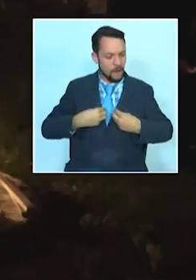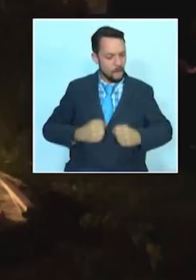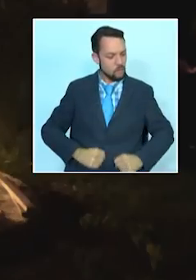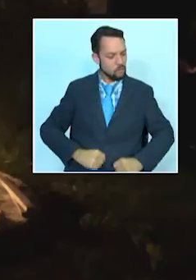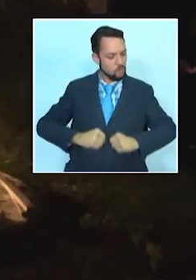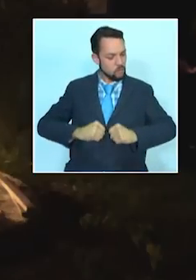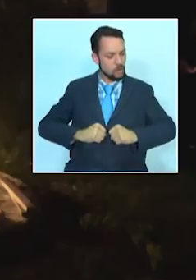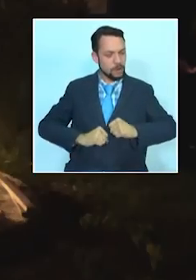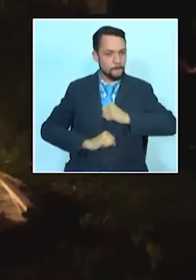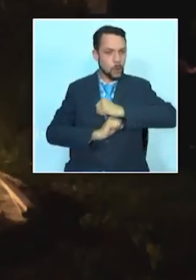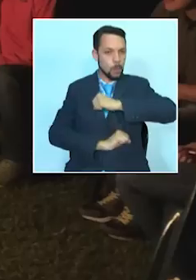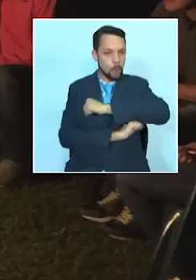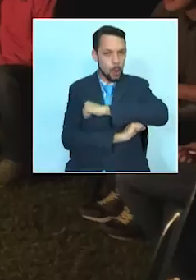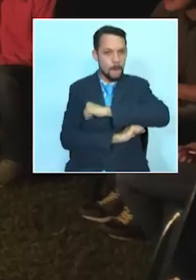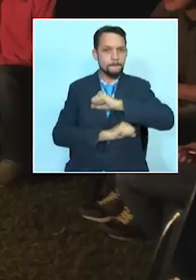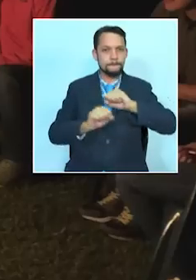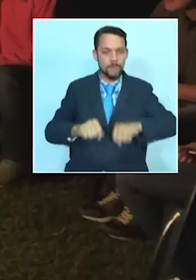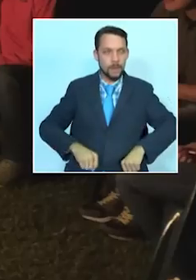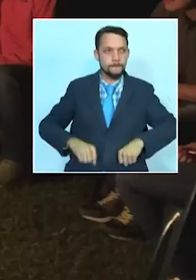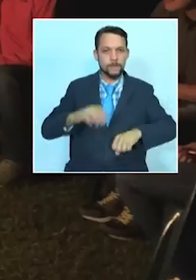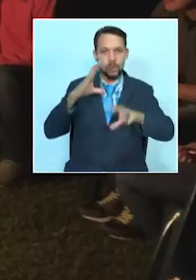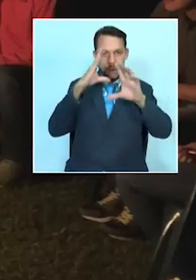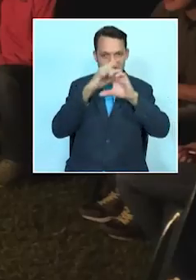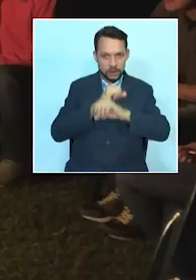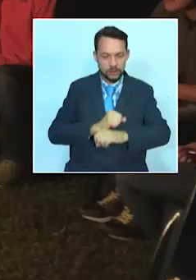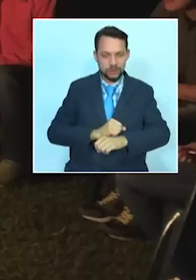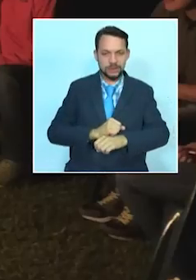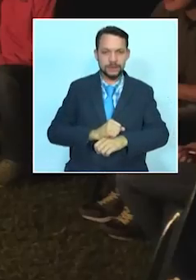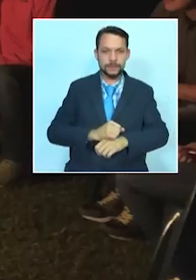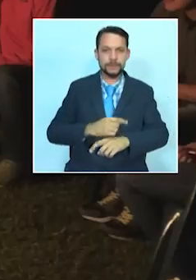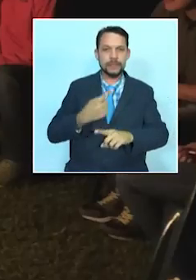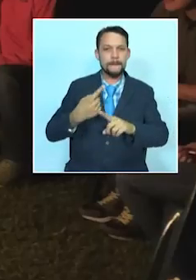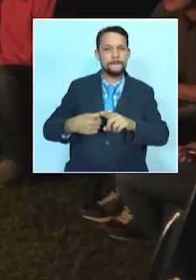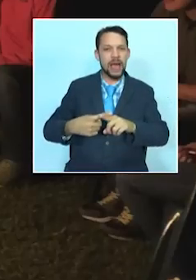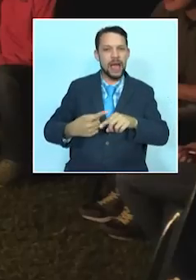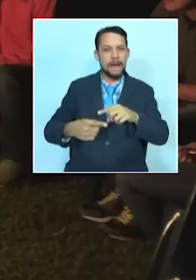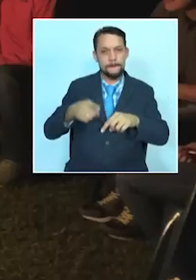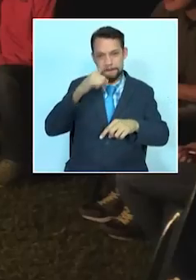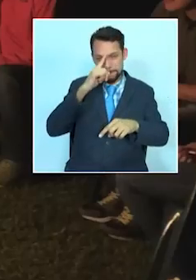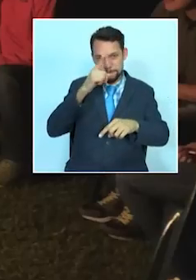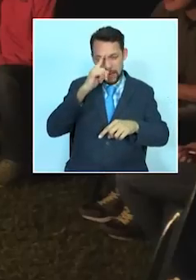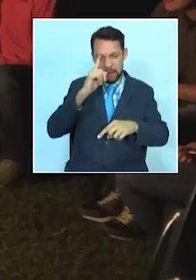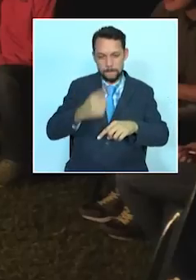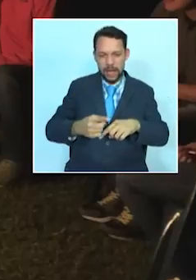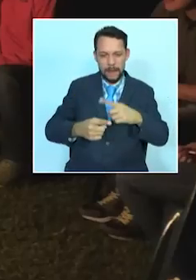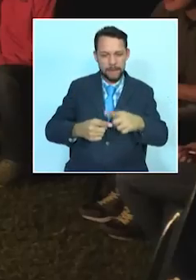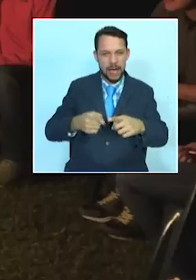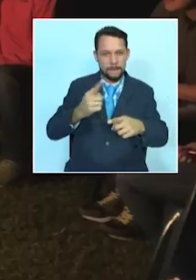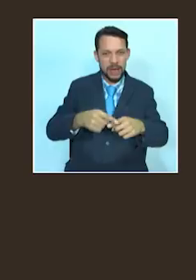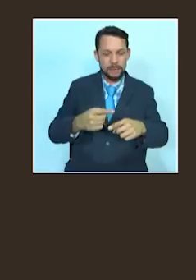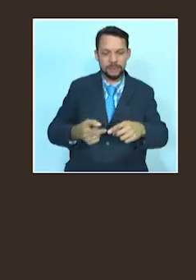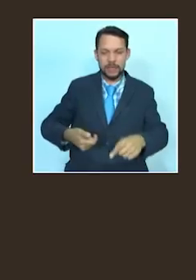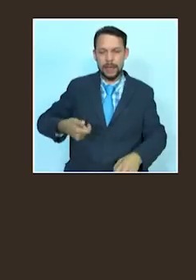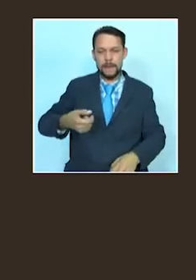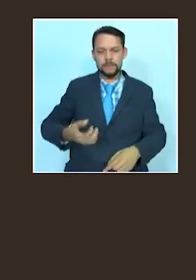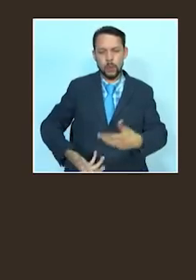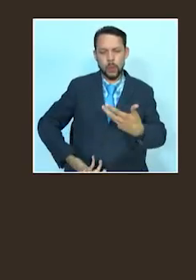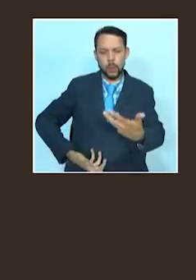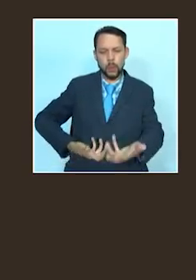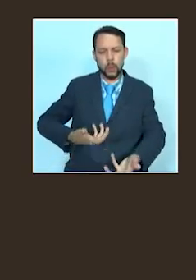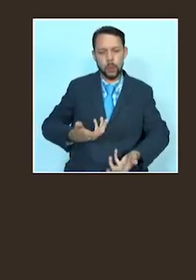la noche hacen una fogata y en esa fogata hacen rituales con el fuego eh totalmente